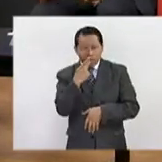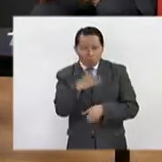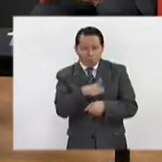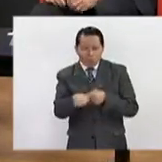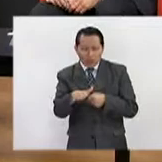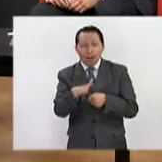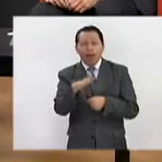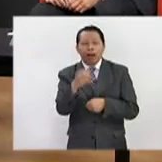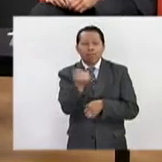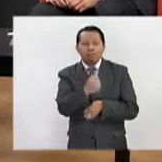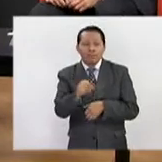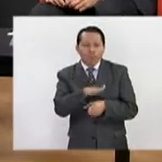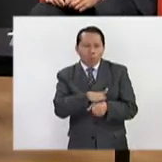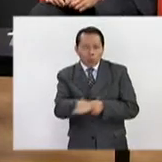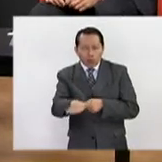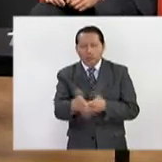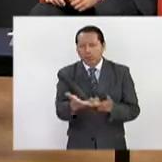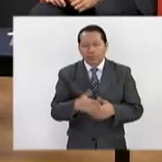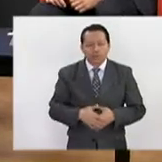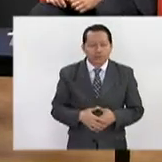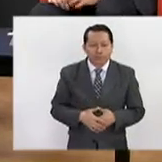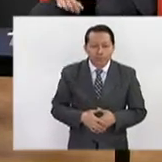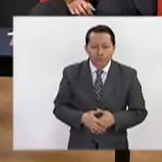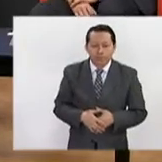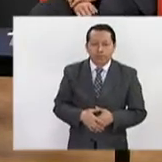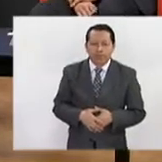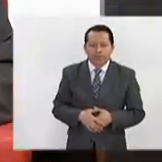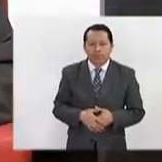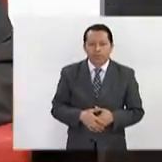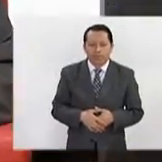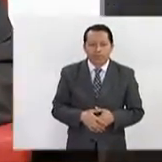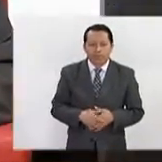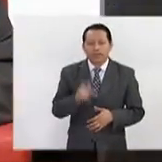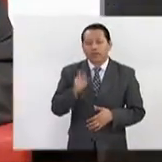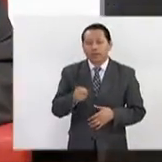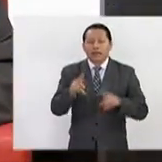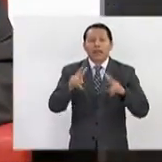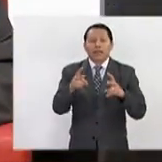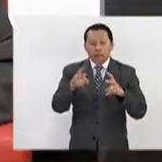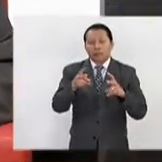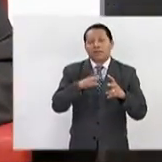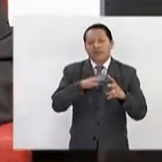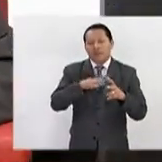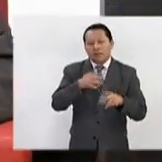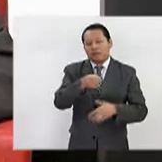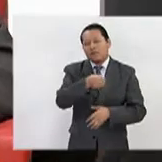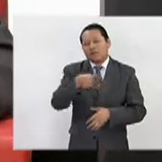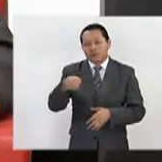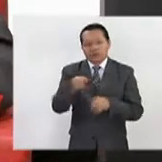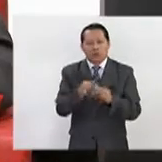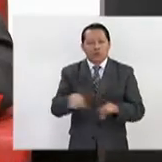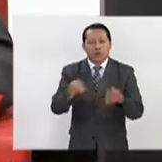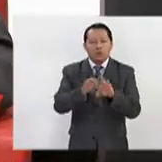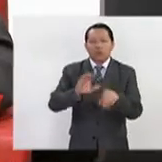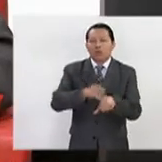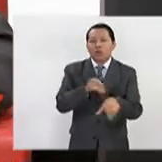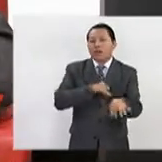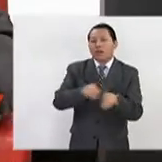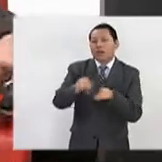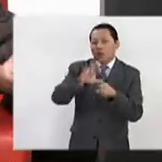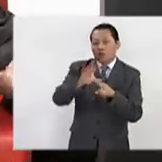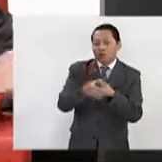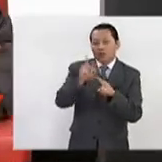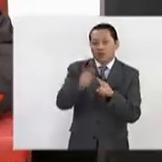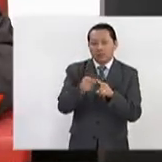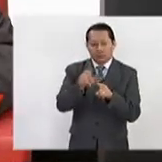otras habilidades debe tener para este puesto? Pues el tema de las organizaciones es muy importante porque el trabajo de la comisión y su capacidad instalada